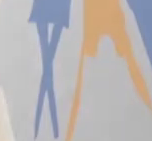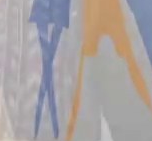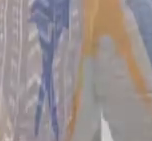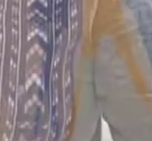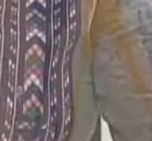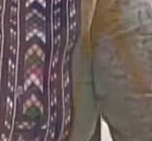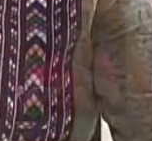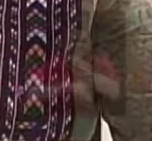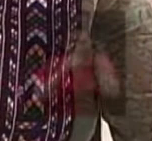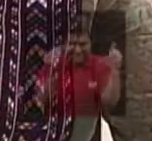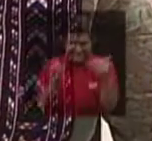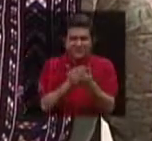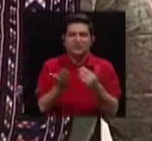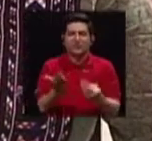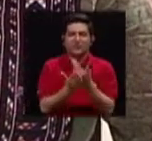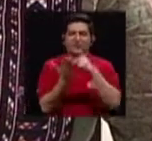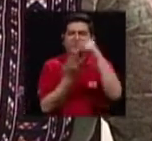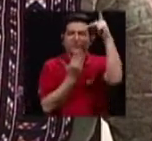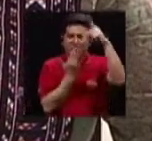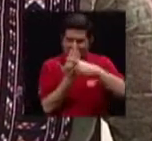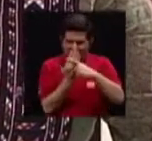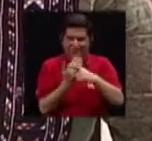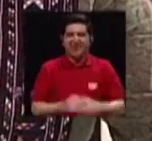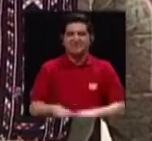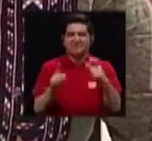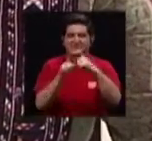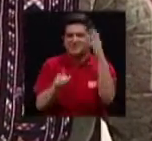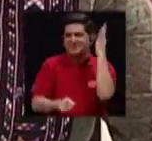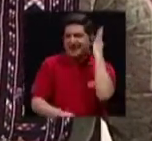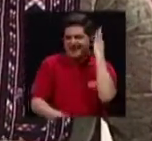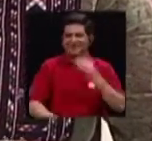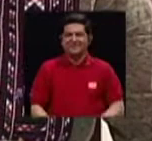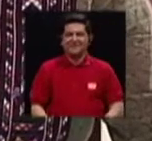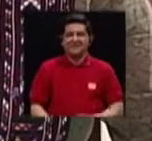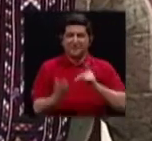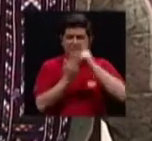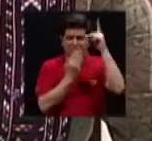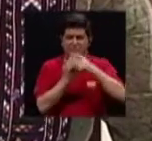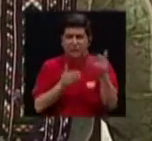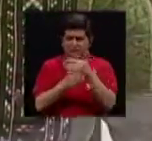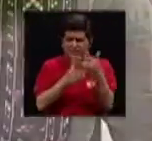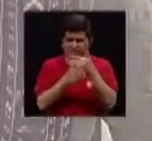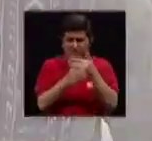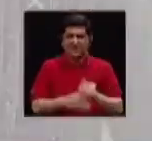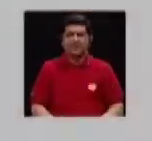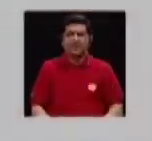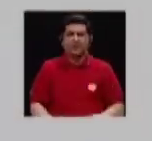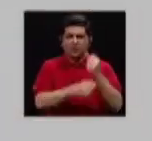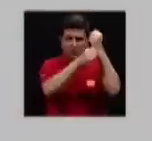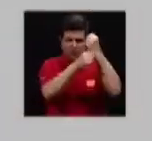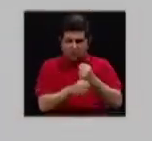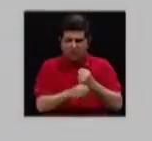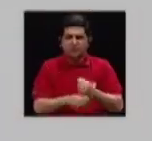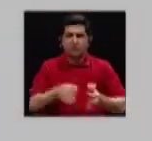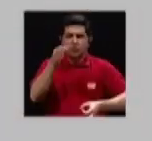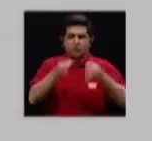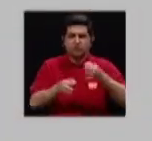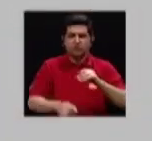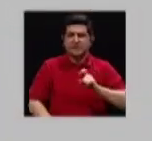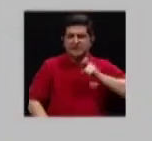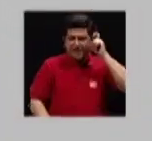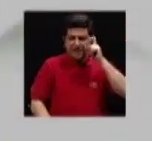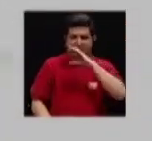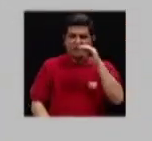Bienvenidos y bienvenidas a un nuevo programa de Palabra de Mujer, un espacio copatrocinado por la Fundación Justicia y Género y